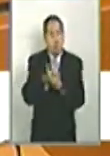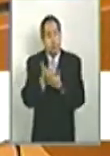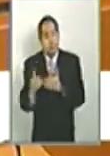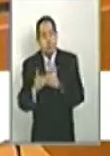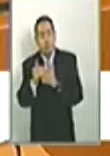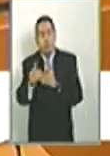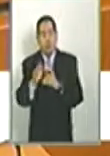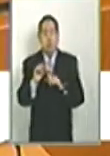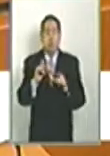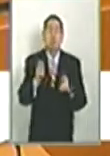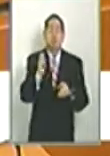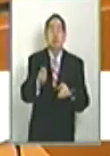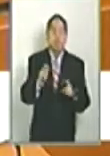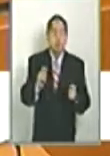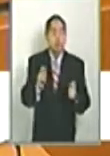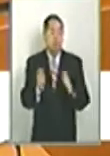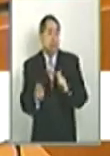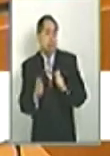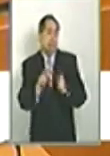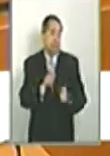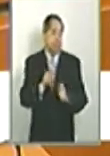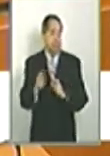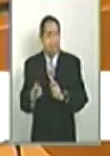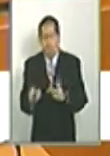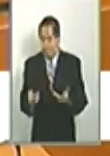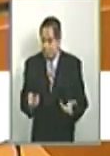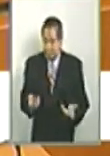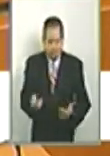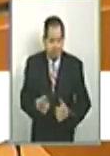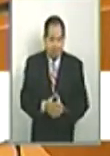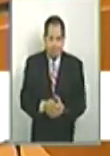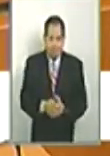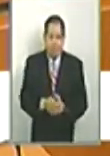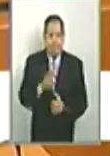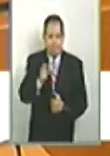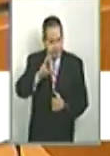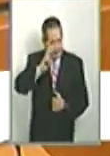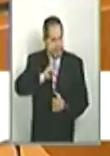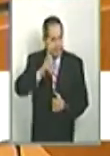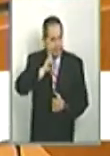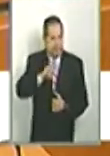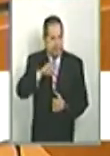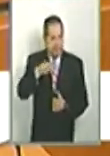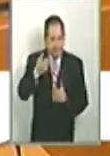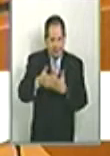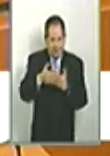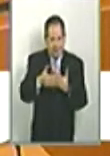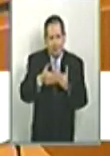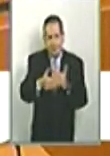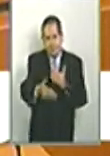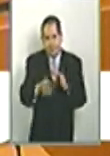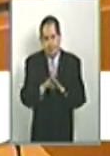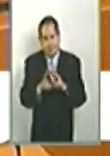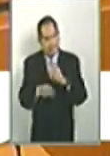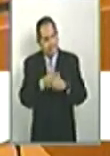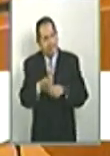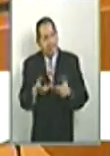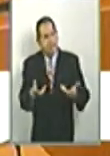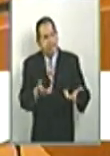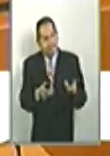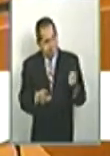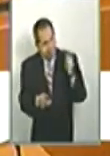sino ajustes de acuerdo con la inflación. Pero bueno, vamos a ver qué es lo que